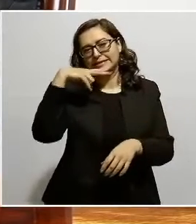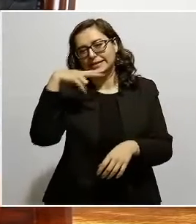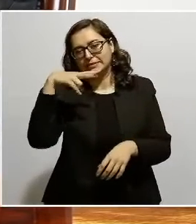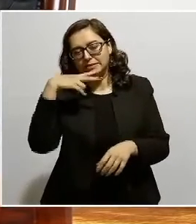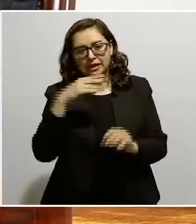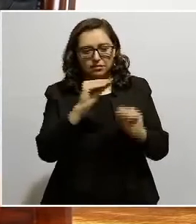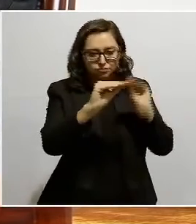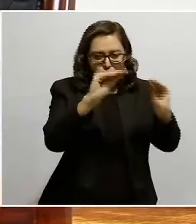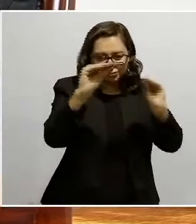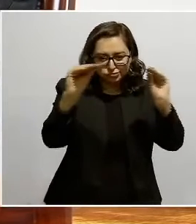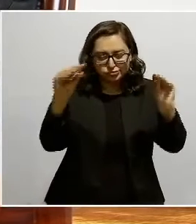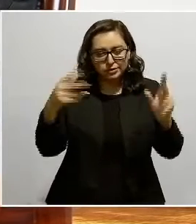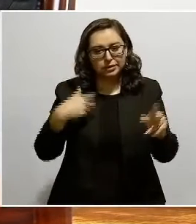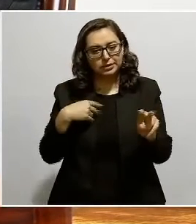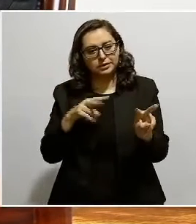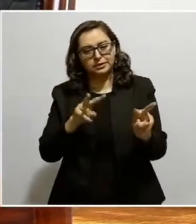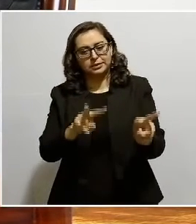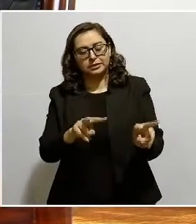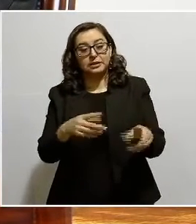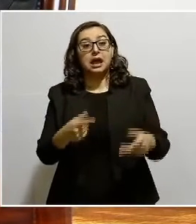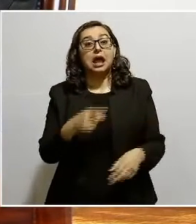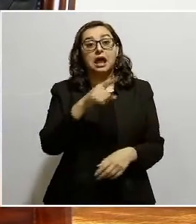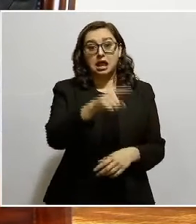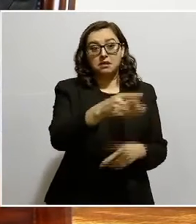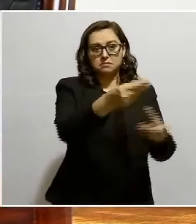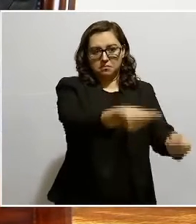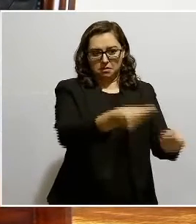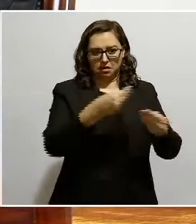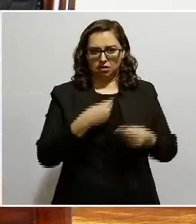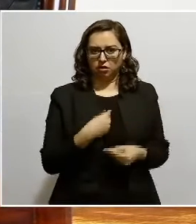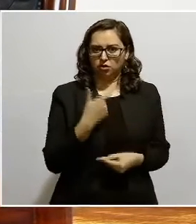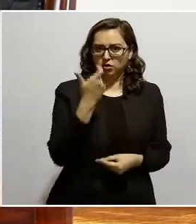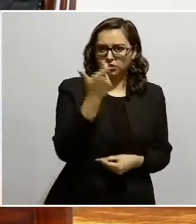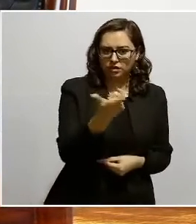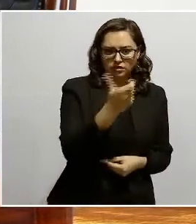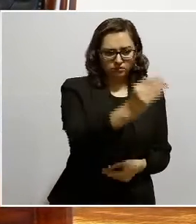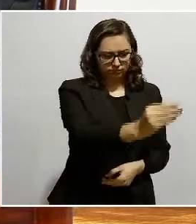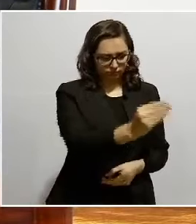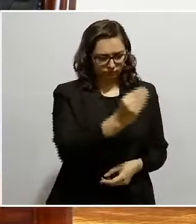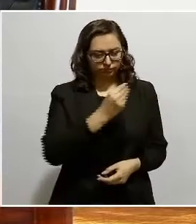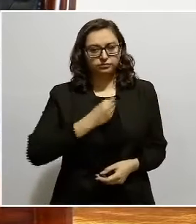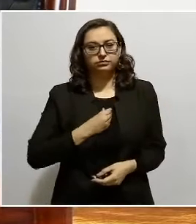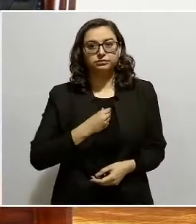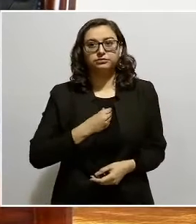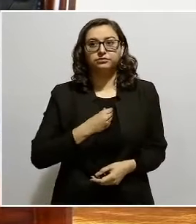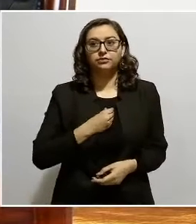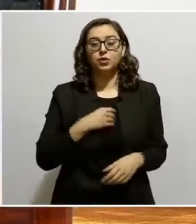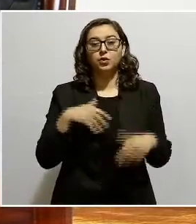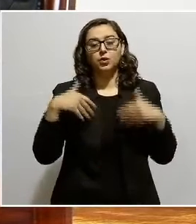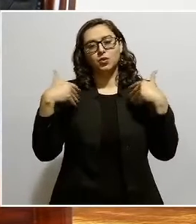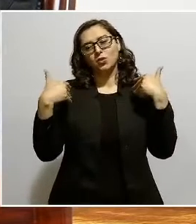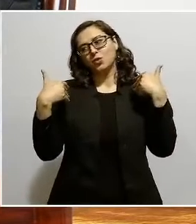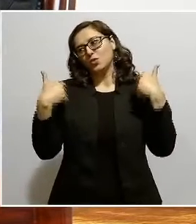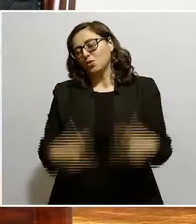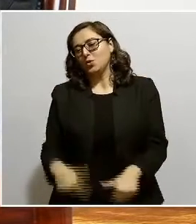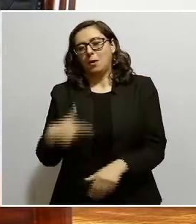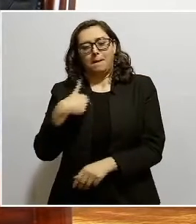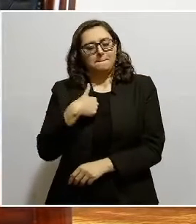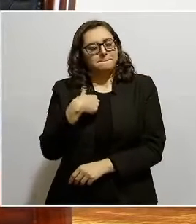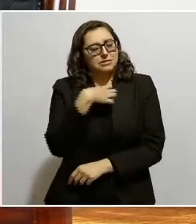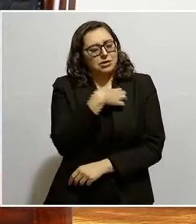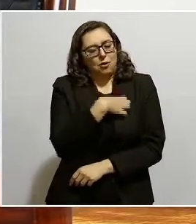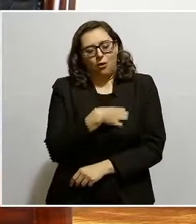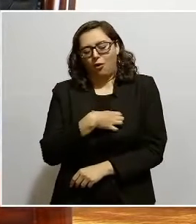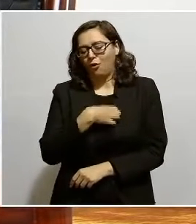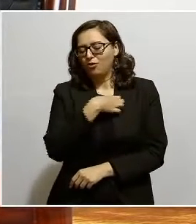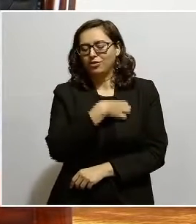despedirme me entregó un rollito de billetes que fueron mi felicidad, porque en esos